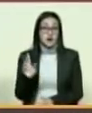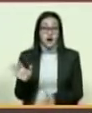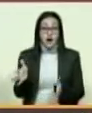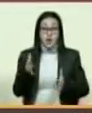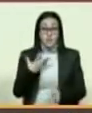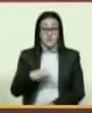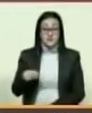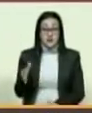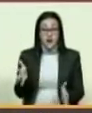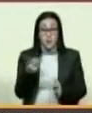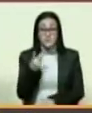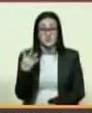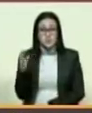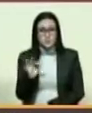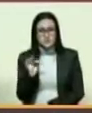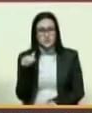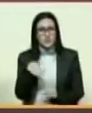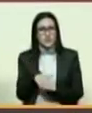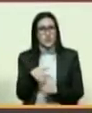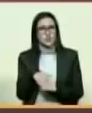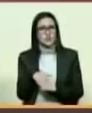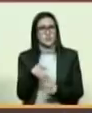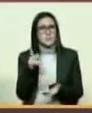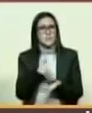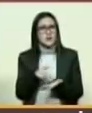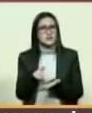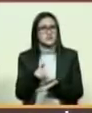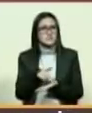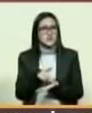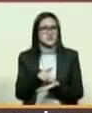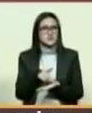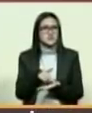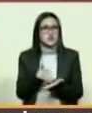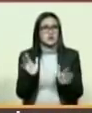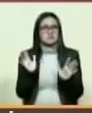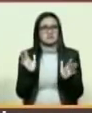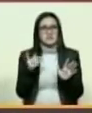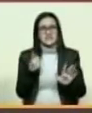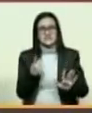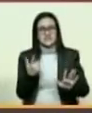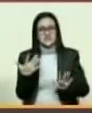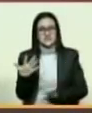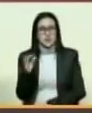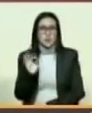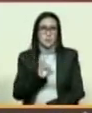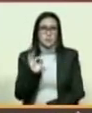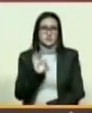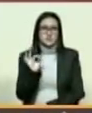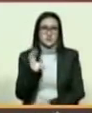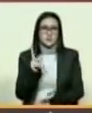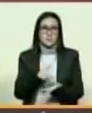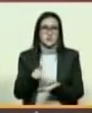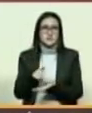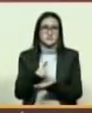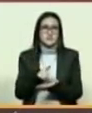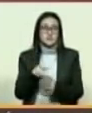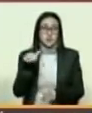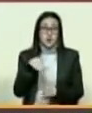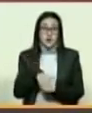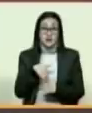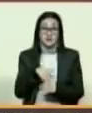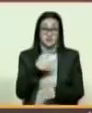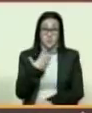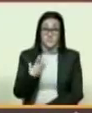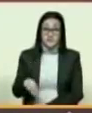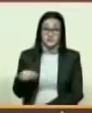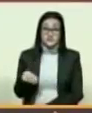con el 24% de los votos, con una participación que escasamente llega al 65% de participación para una elección